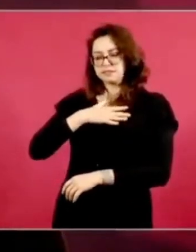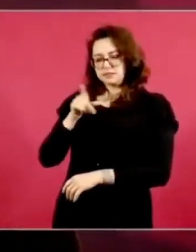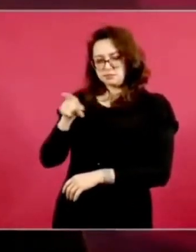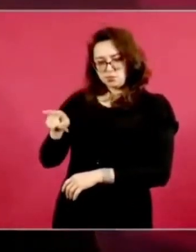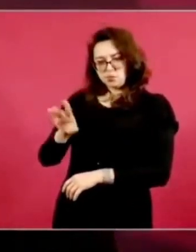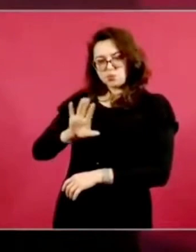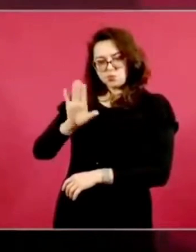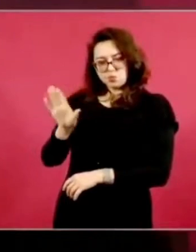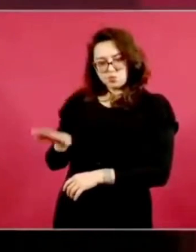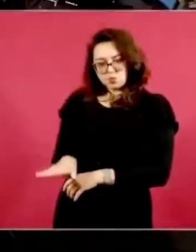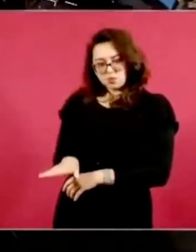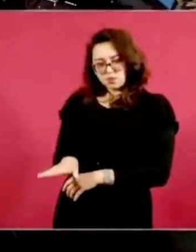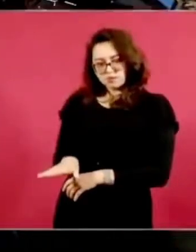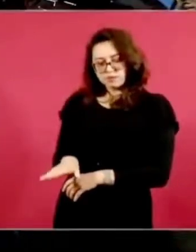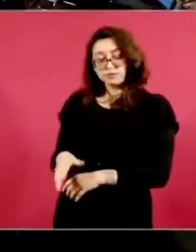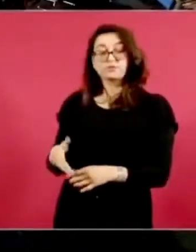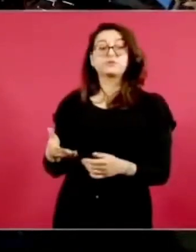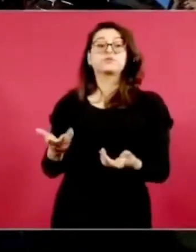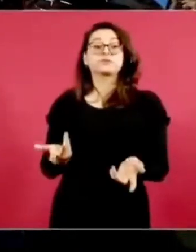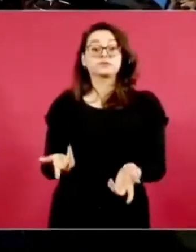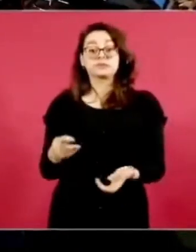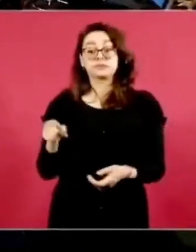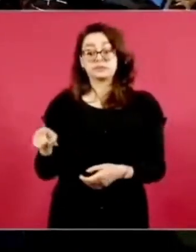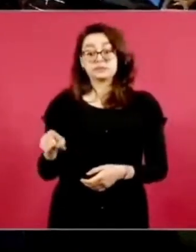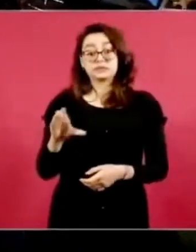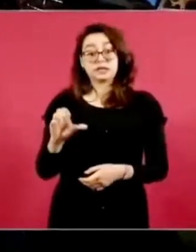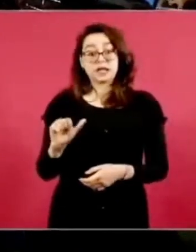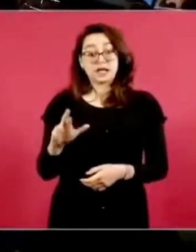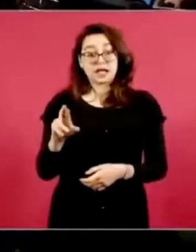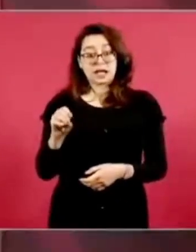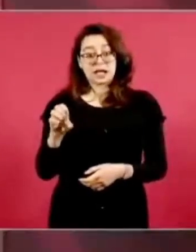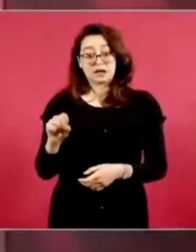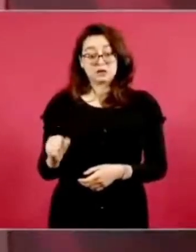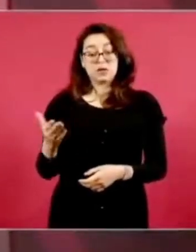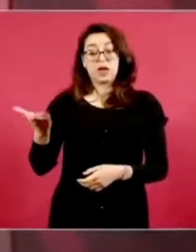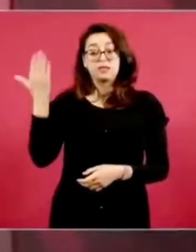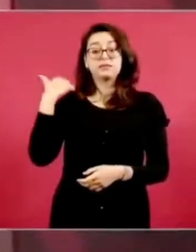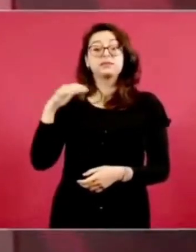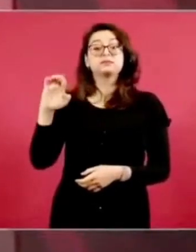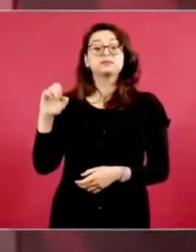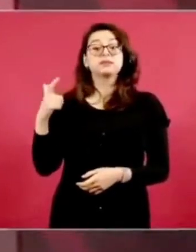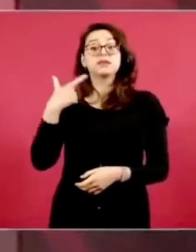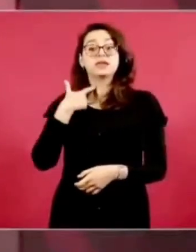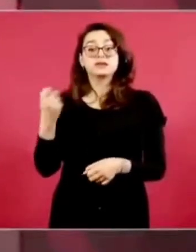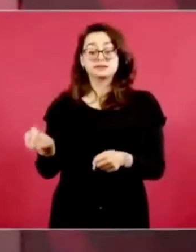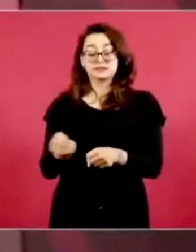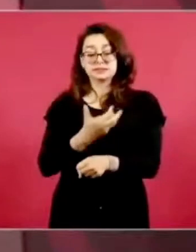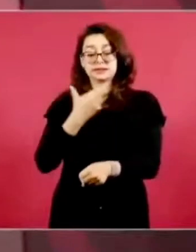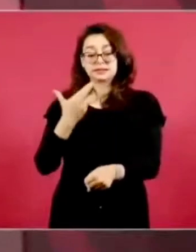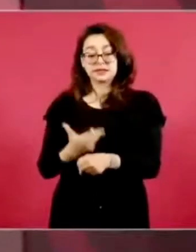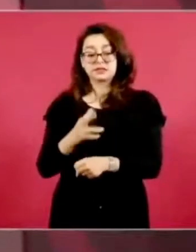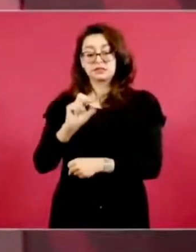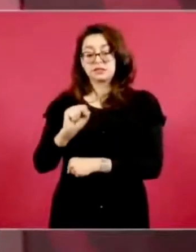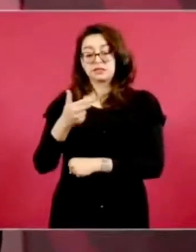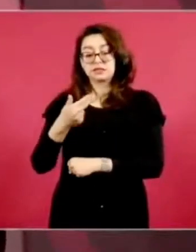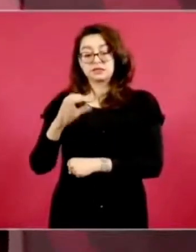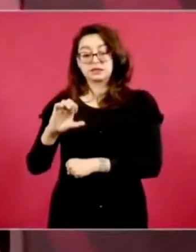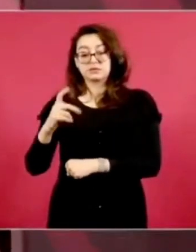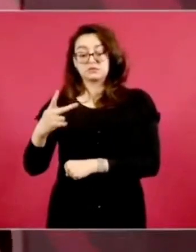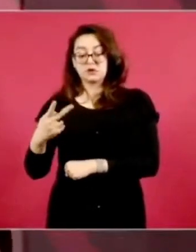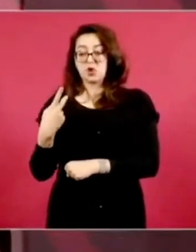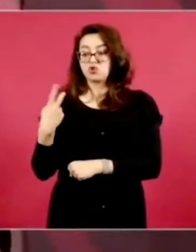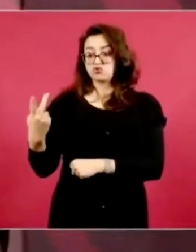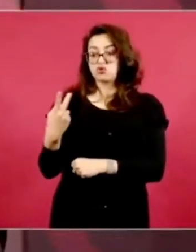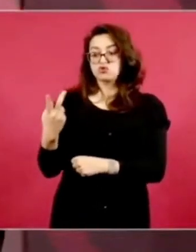como Carlos estuvo de secretario de Hacienda al inicio de mi gobierno y tuvimos